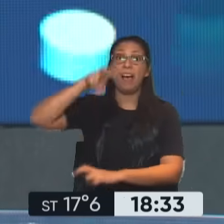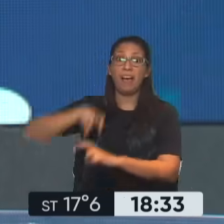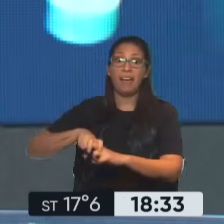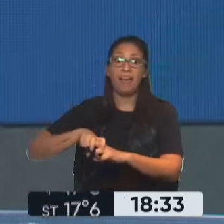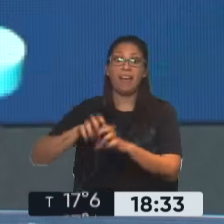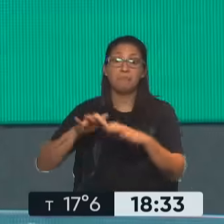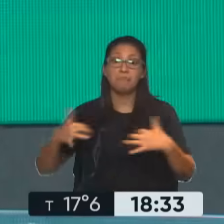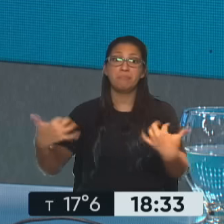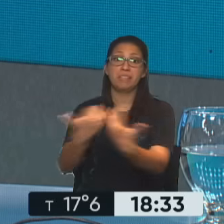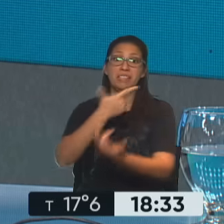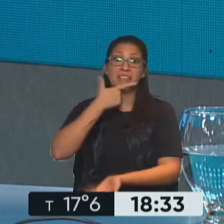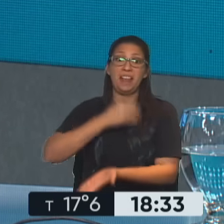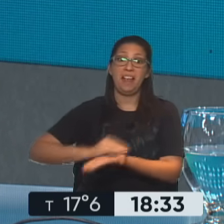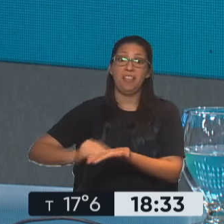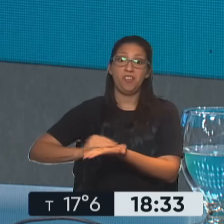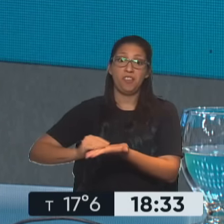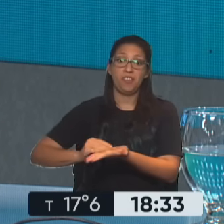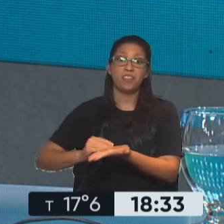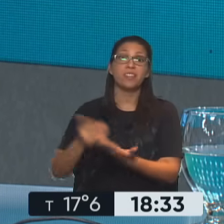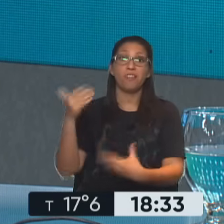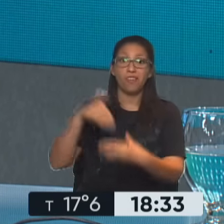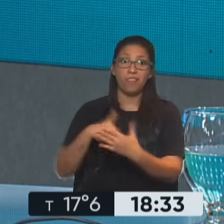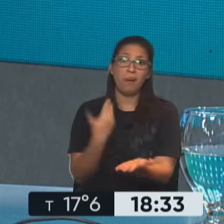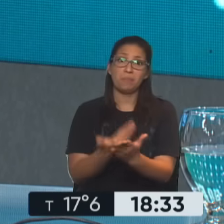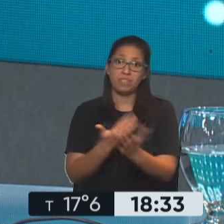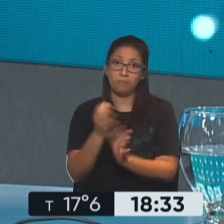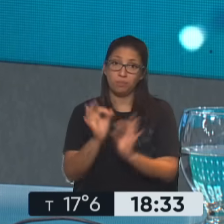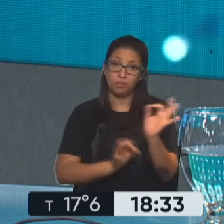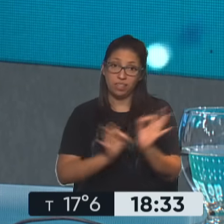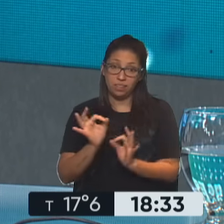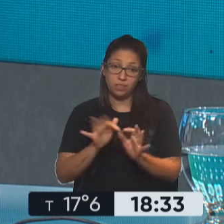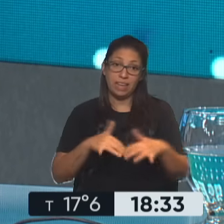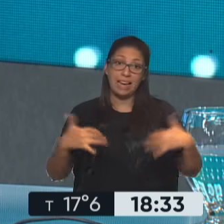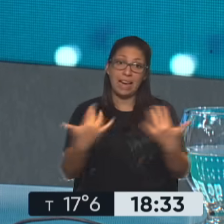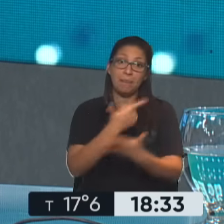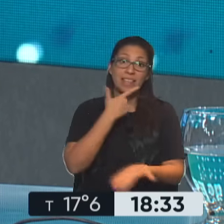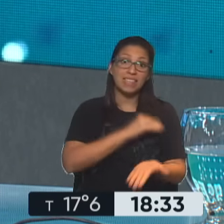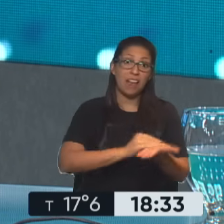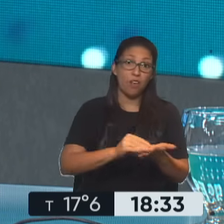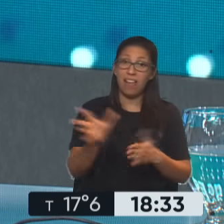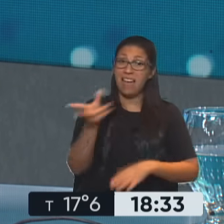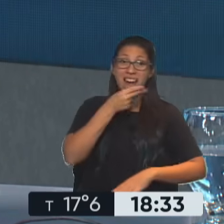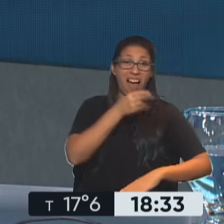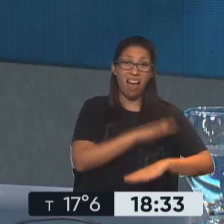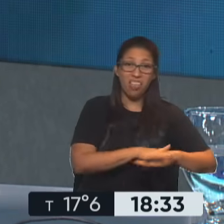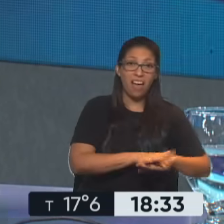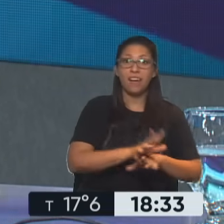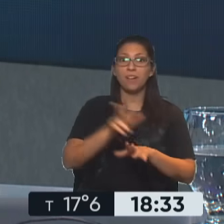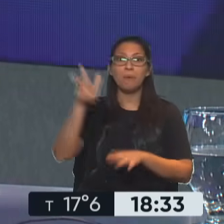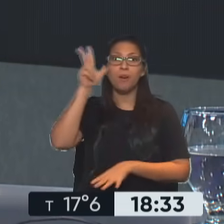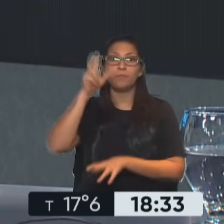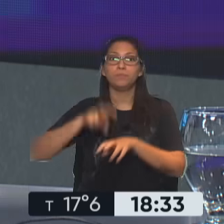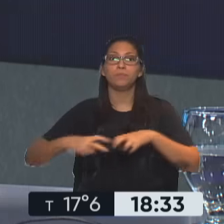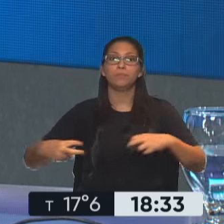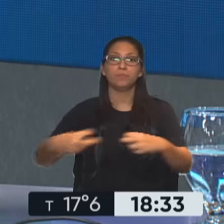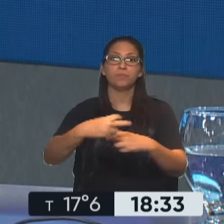fueros. Senadores, sí, fueros, Mirá. iba a presentar proyectos. Y en la Cámara de Senadores pasaron de no tener nada a tener 8. Que un